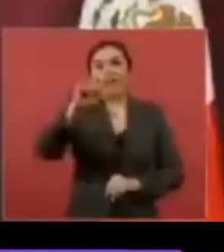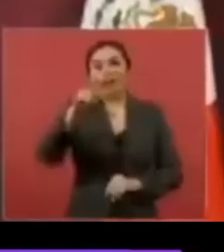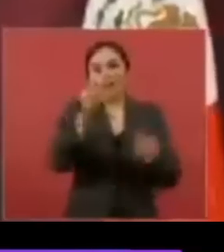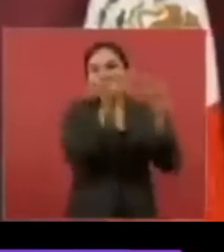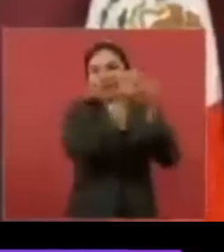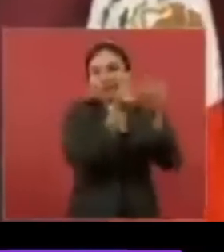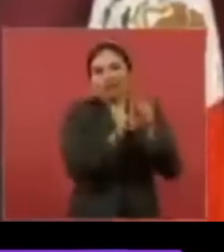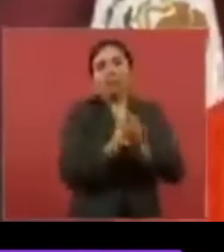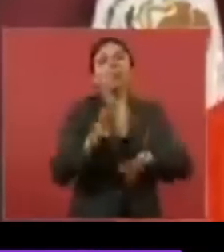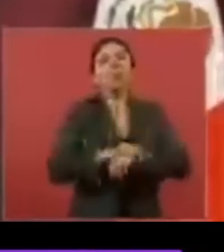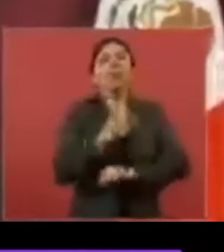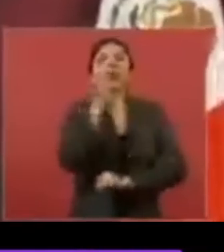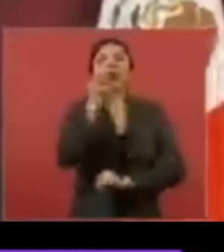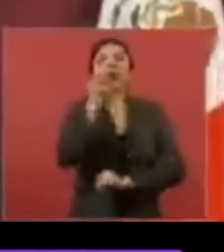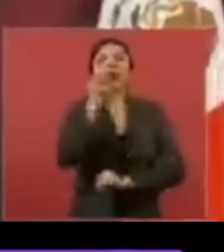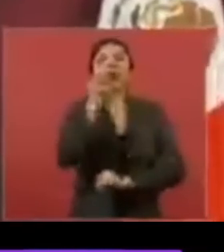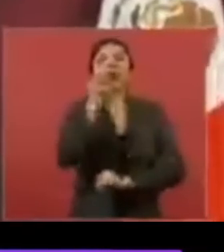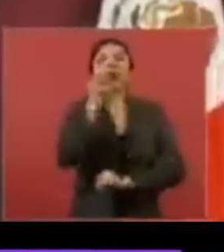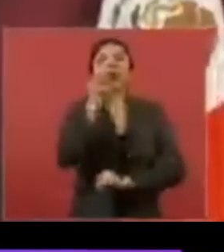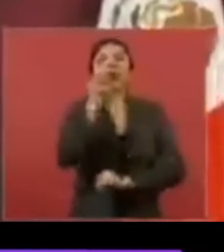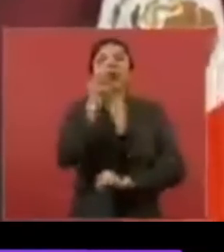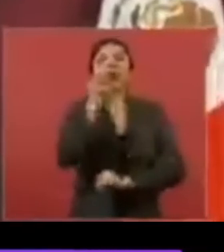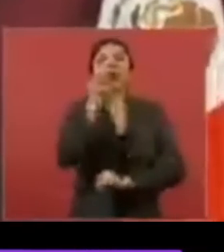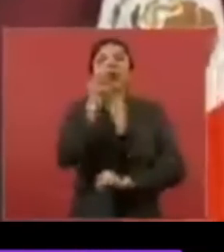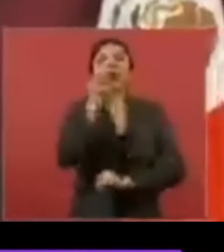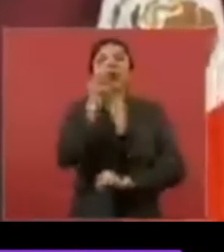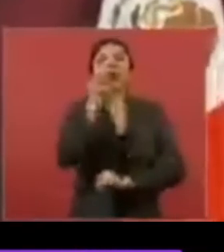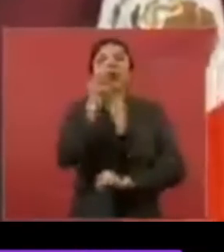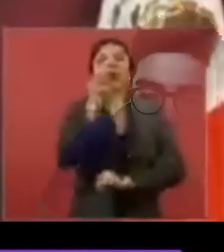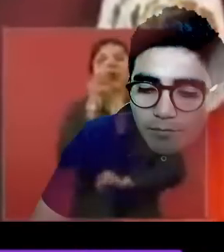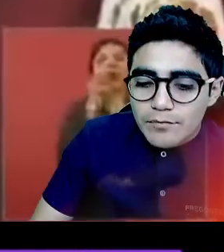Porque ya dije que no hay fascismo, ¿no?